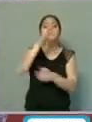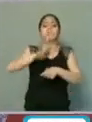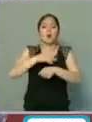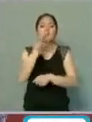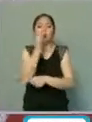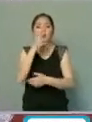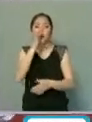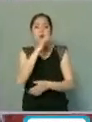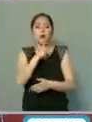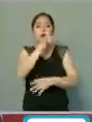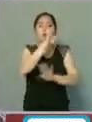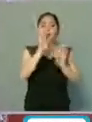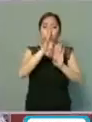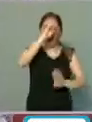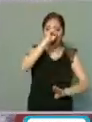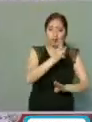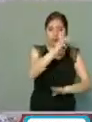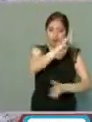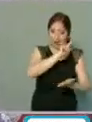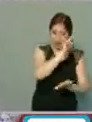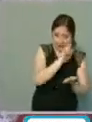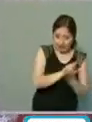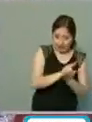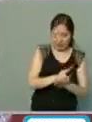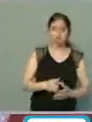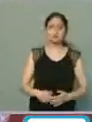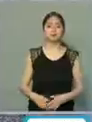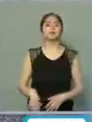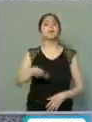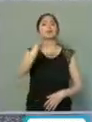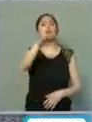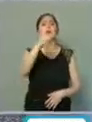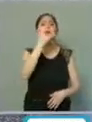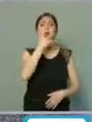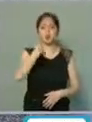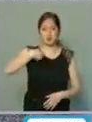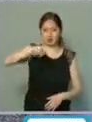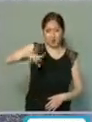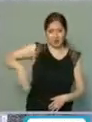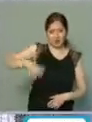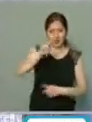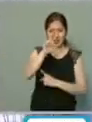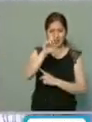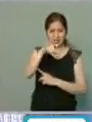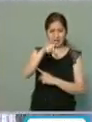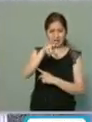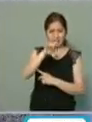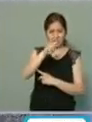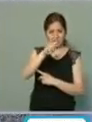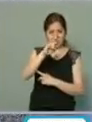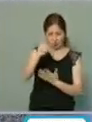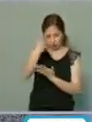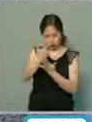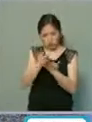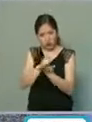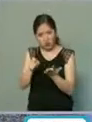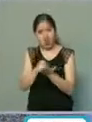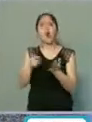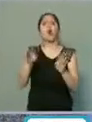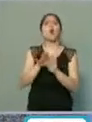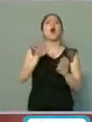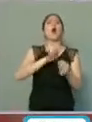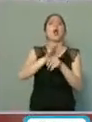estos temas. Oye, José Luis, nos hablas de requisitos laxos para tener armas. ¿Cuáles son estos requisitos que necesitan la gente, los